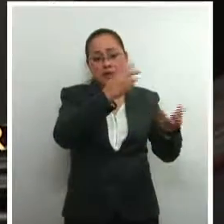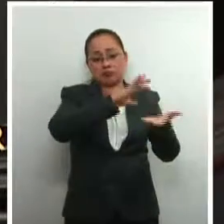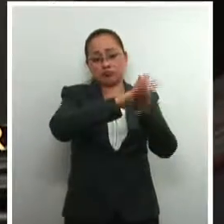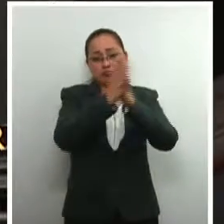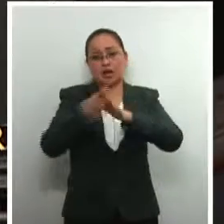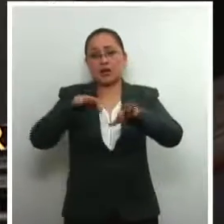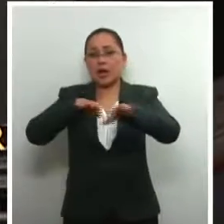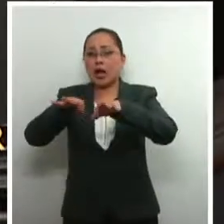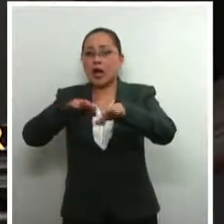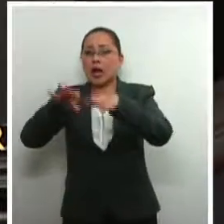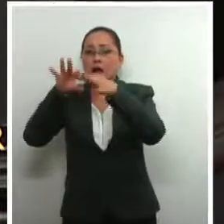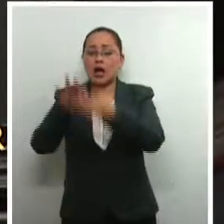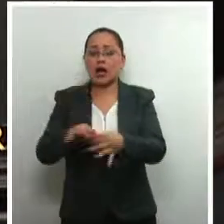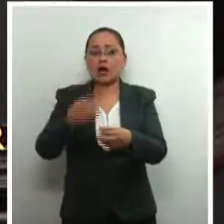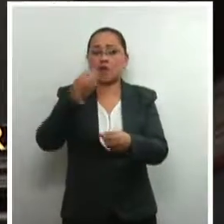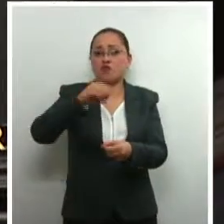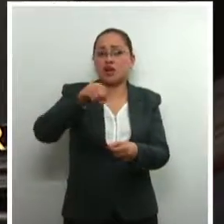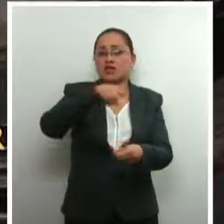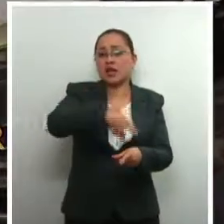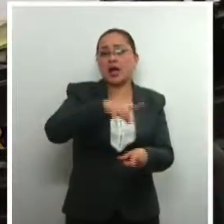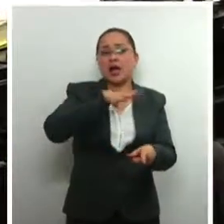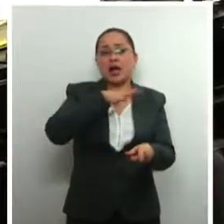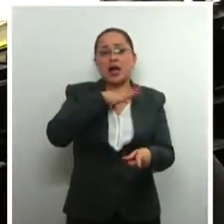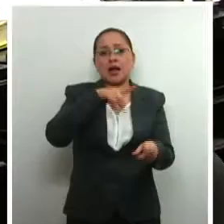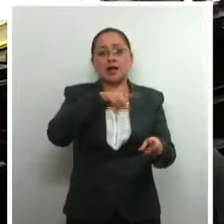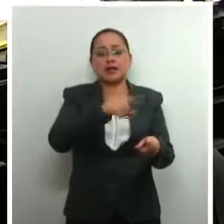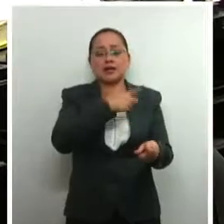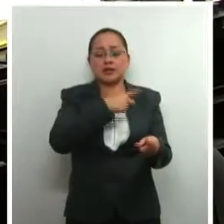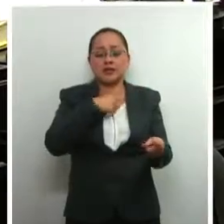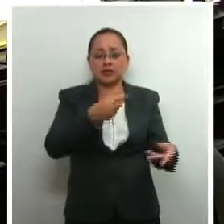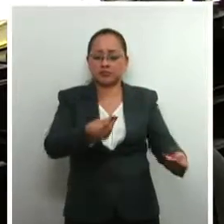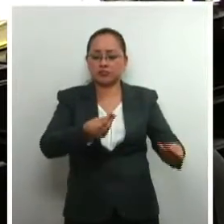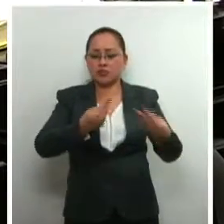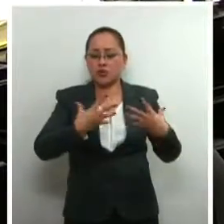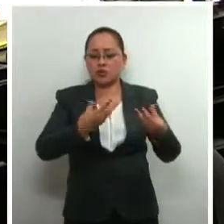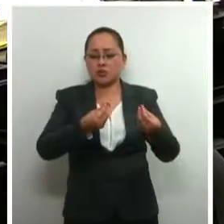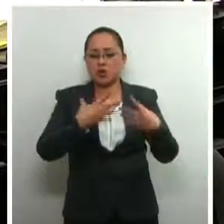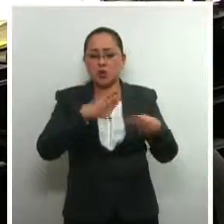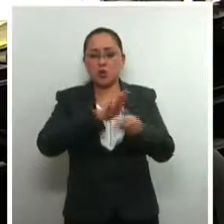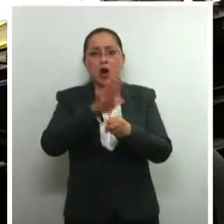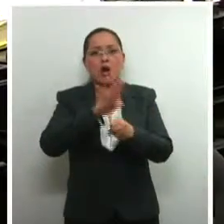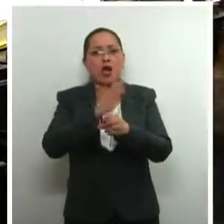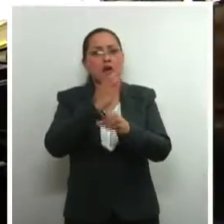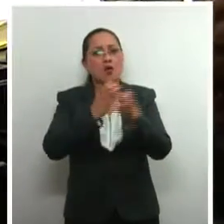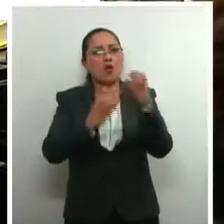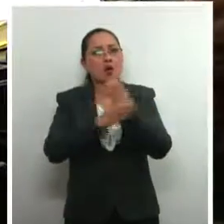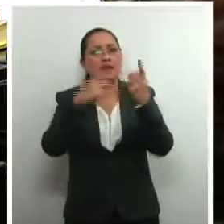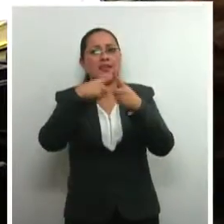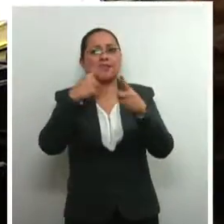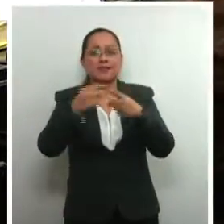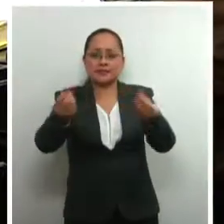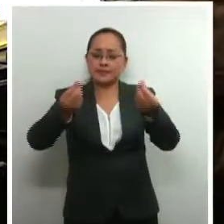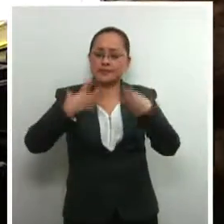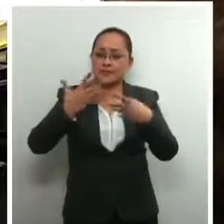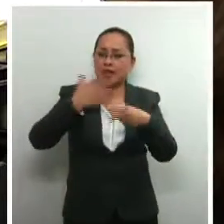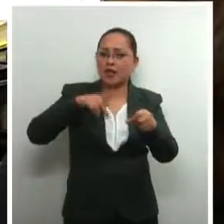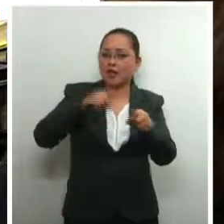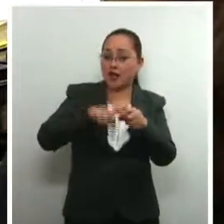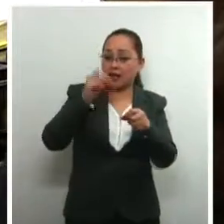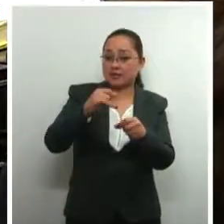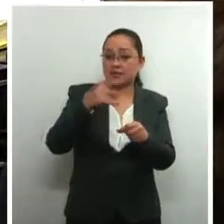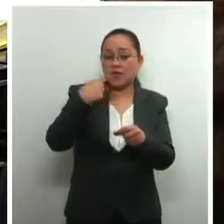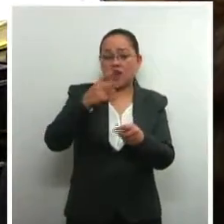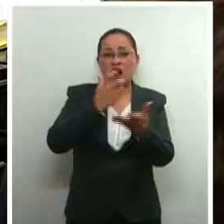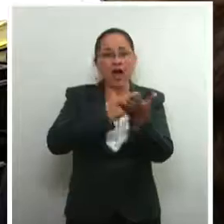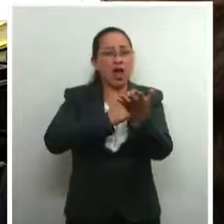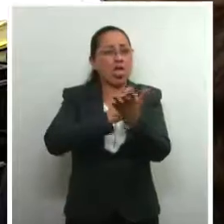los animales, obligándolos a entregarnos esos productos que naturalmente nos brindan, pero de una